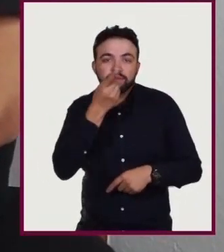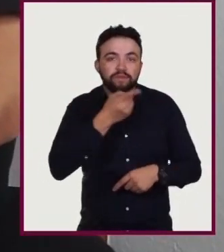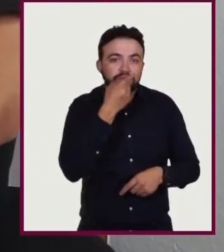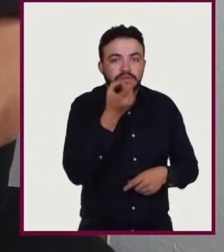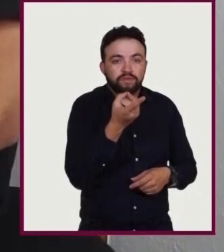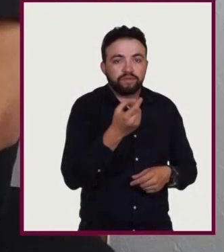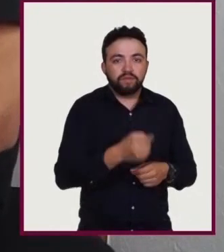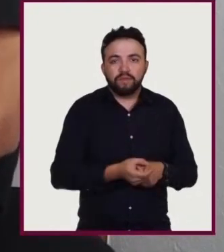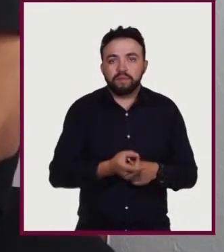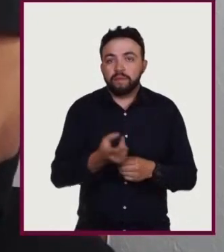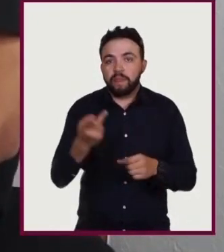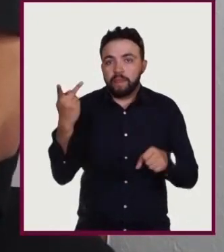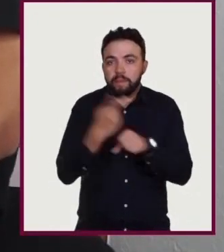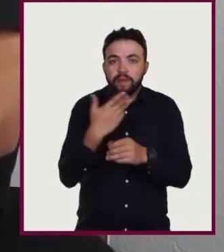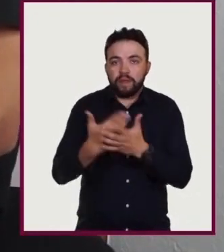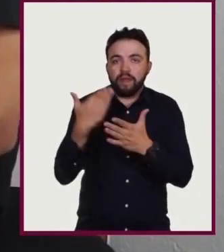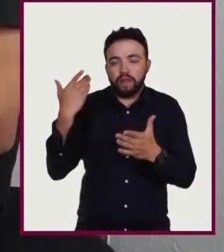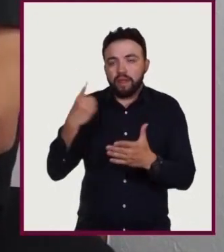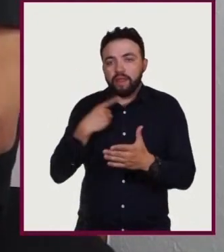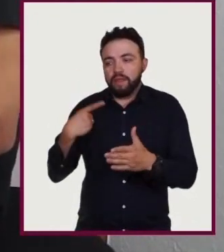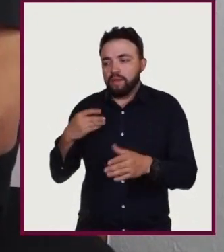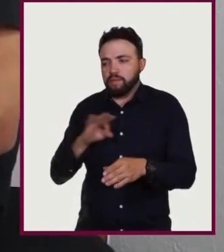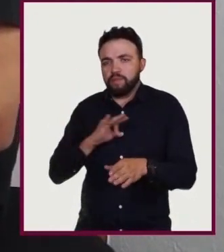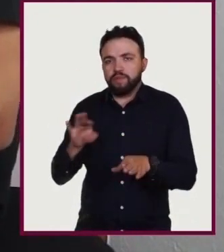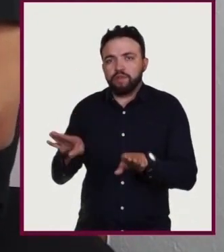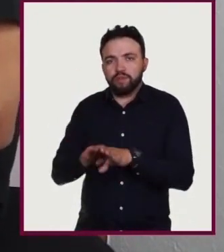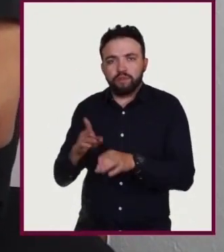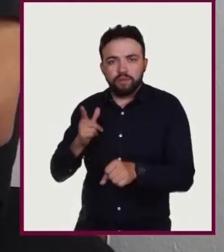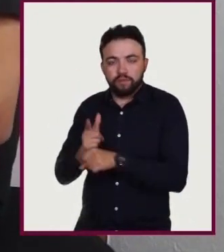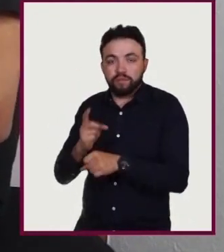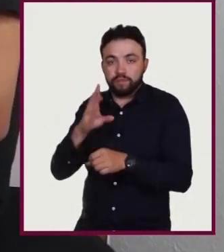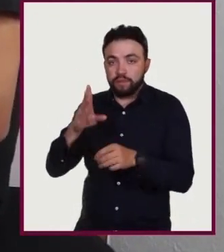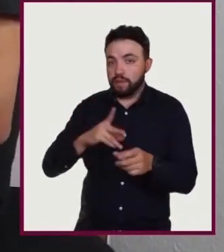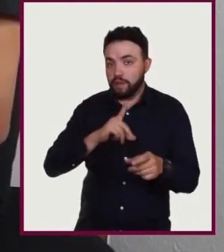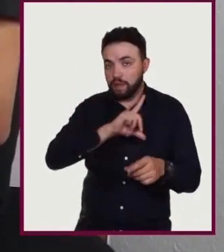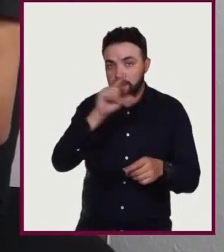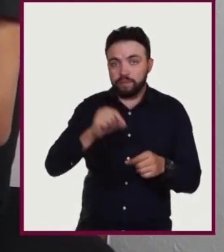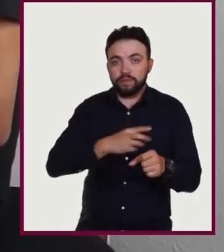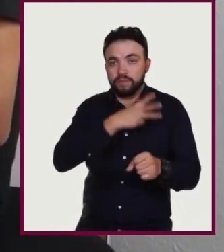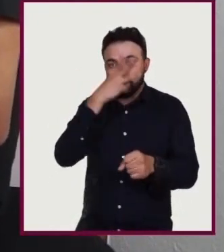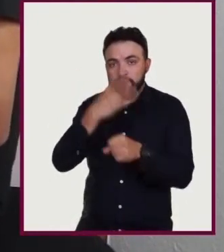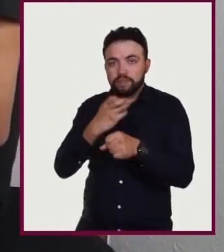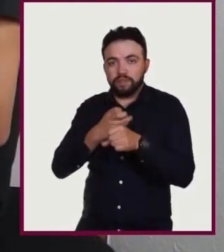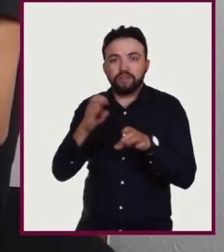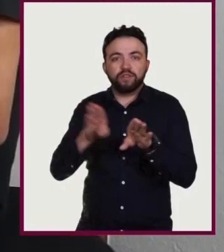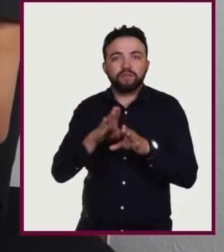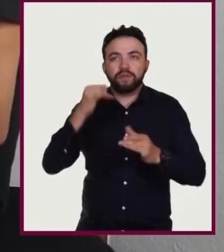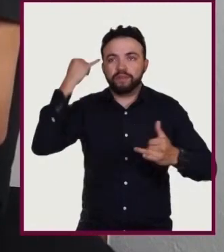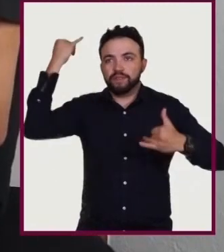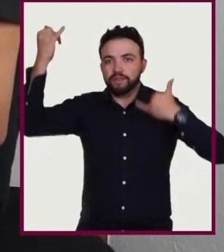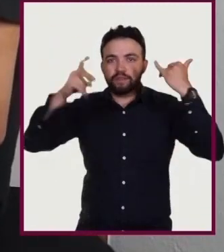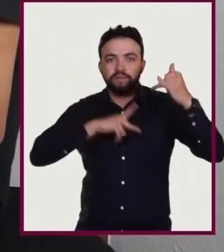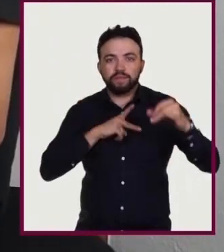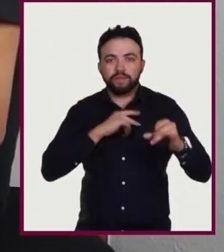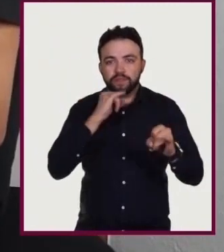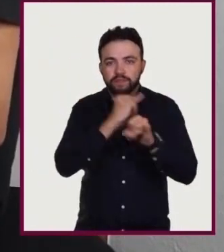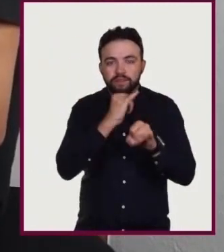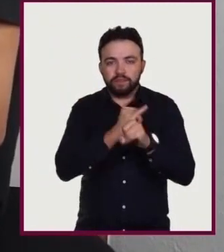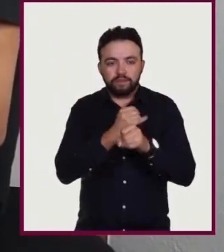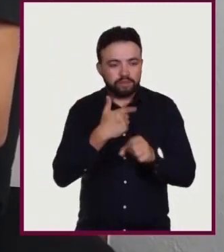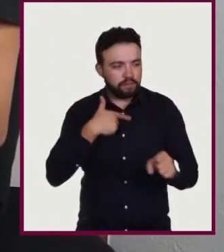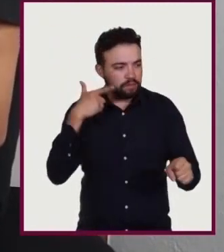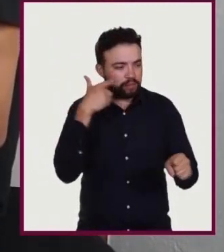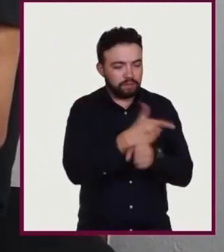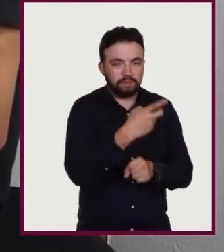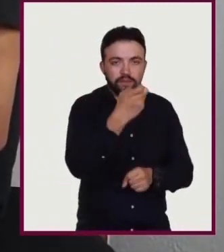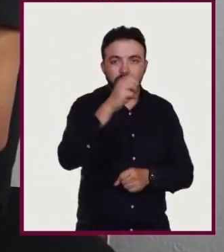pasado podemos encontrarlo. Entonces voy a ir al tercer paso, que es el lenguaje nativo de Internet. Y me encuentro con este meme